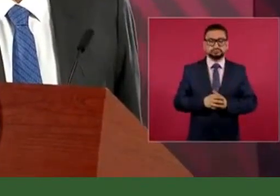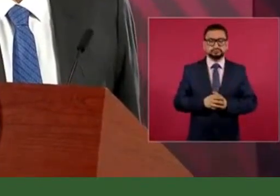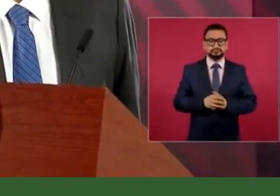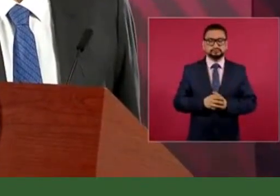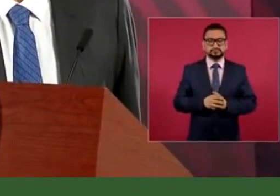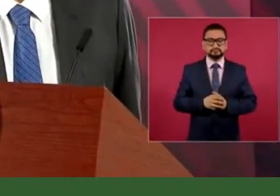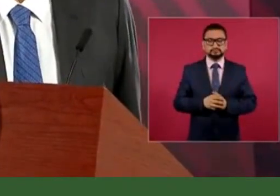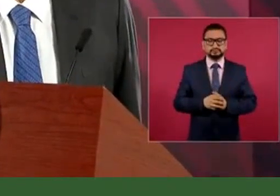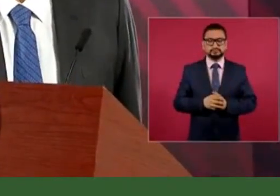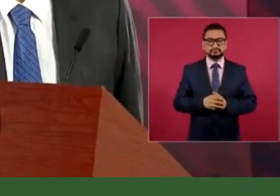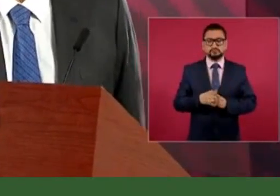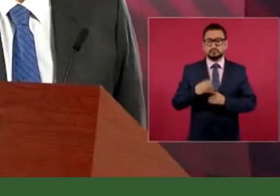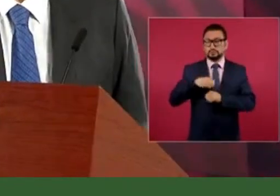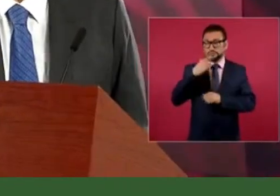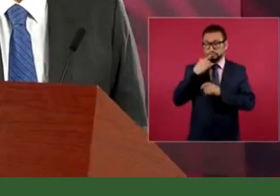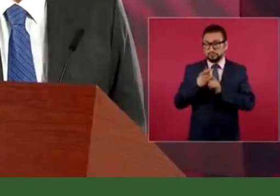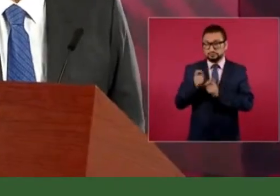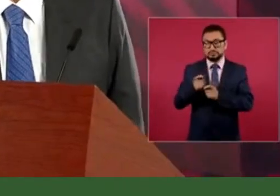el cargo, pero no.